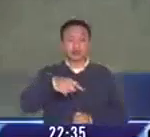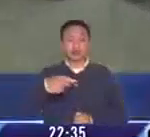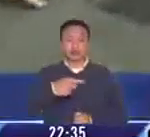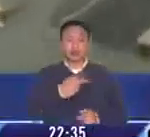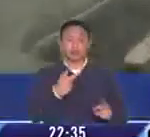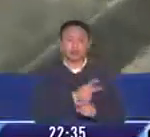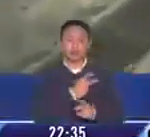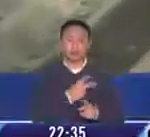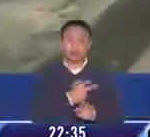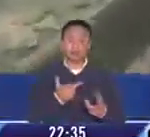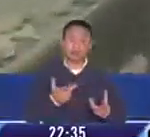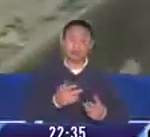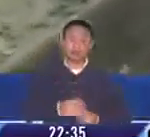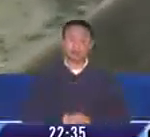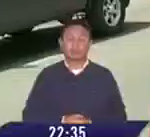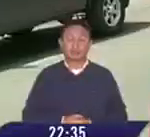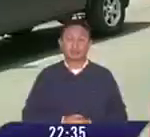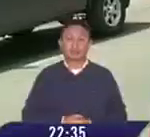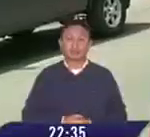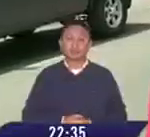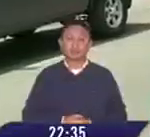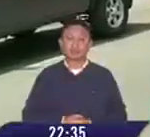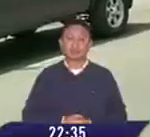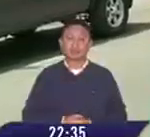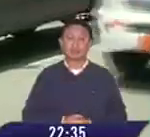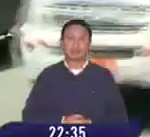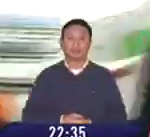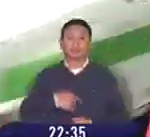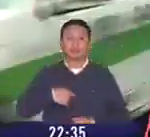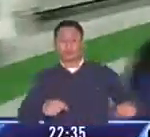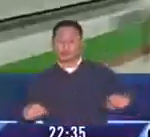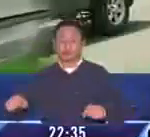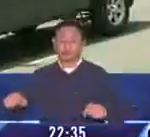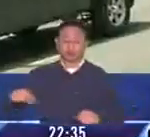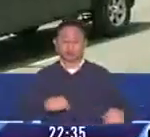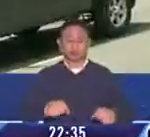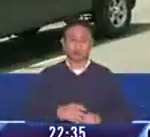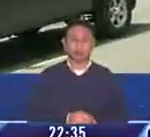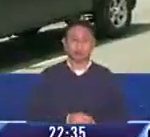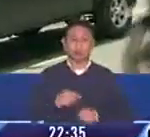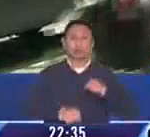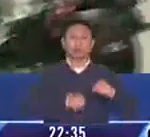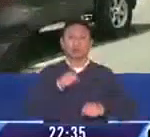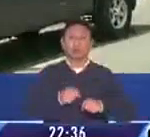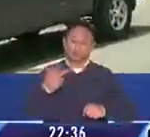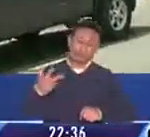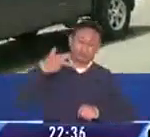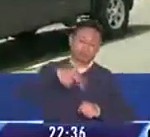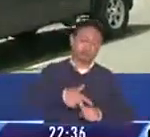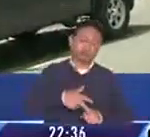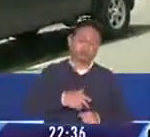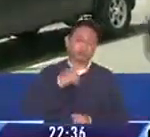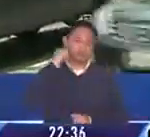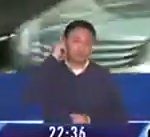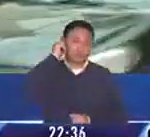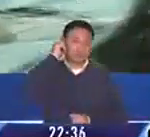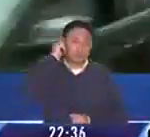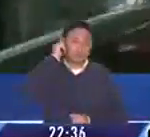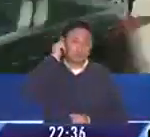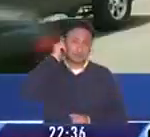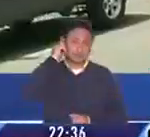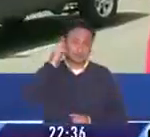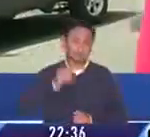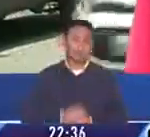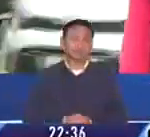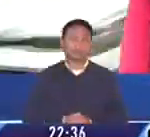conductores, representa un peligro. Y uno tiene que esquivar, o las bicicletas también se rebasan y se esquiva y a veces se caen